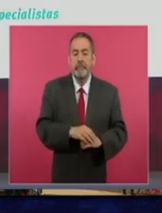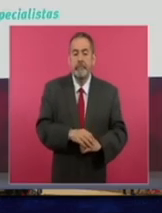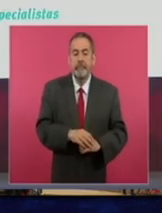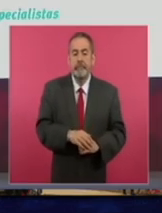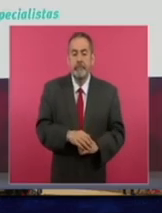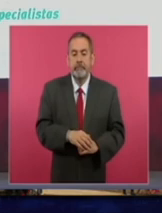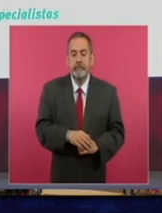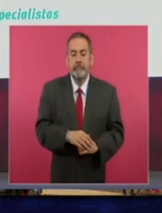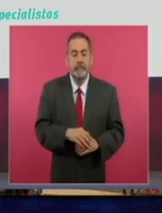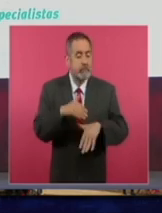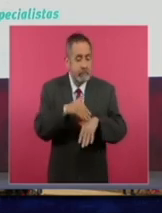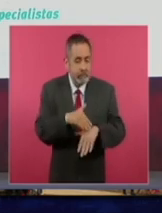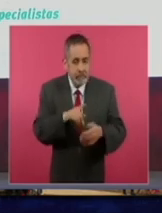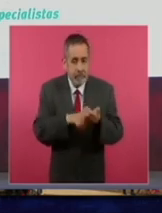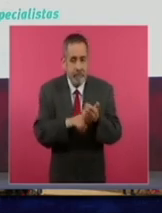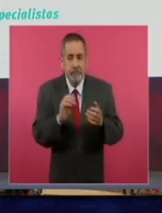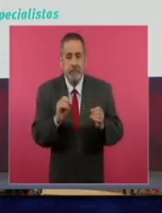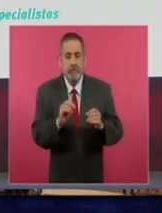o